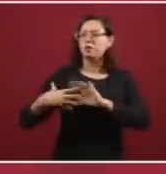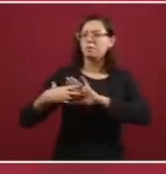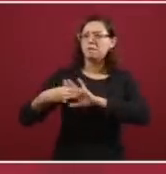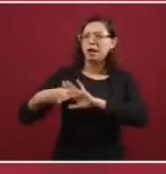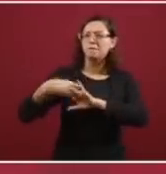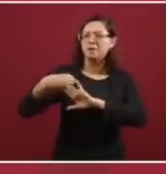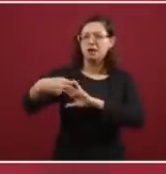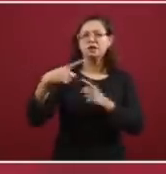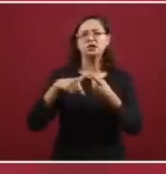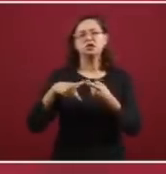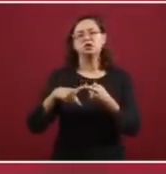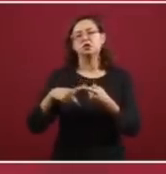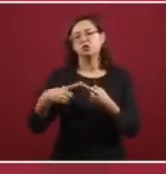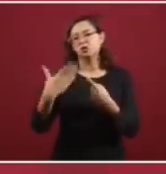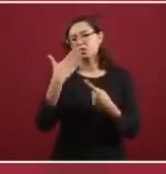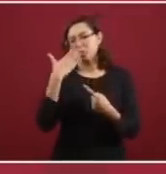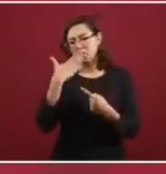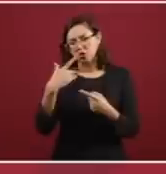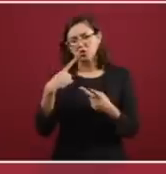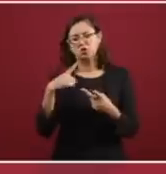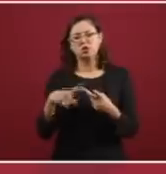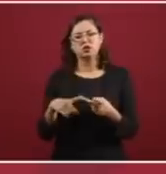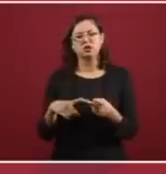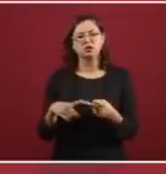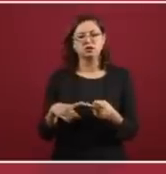En Sonora.